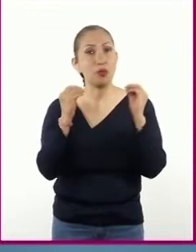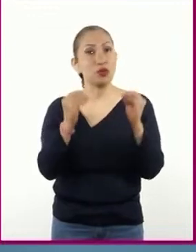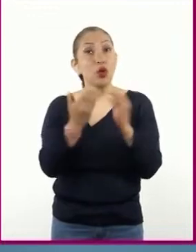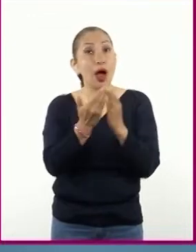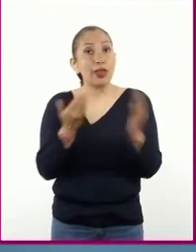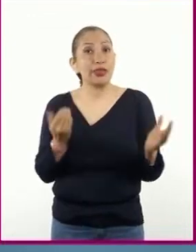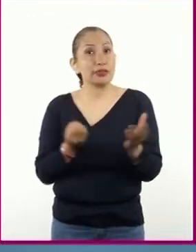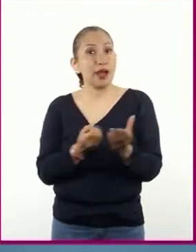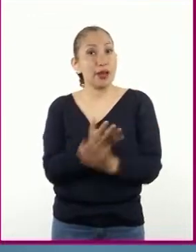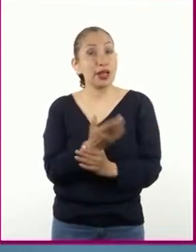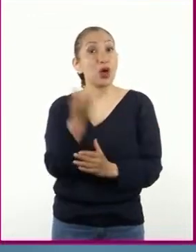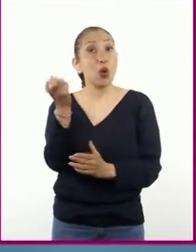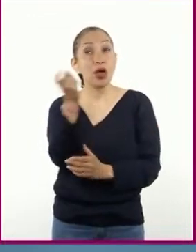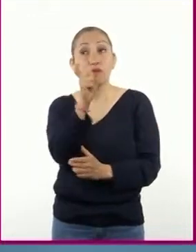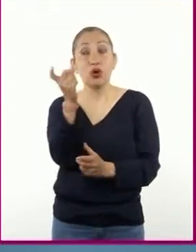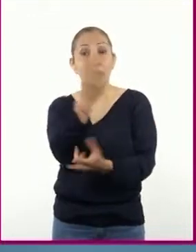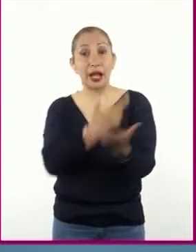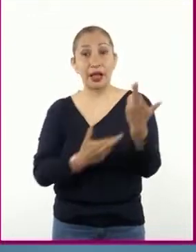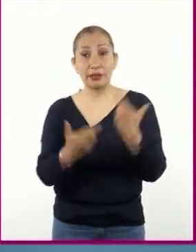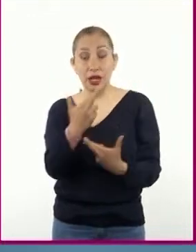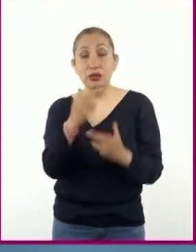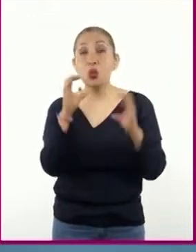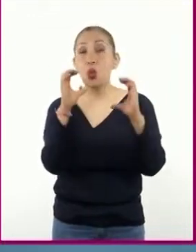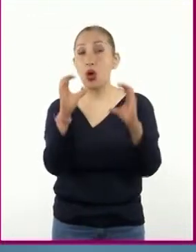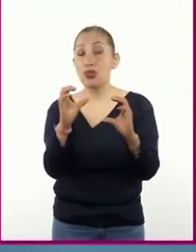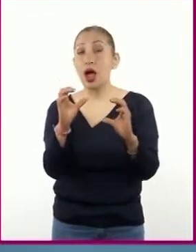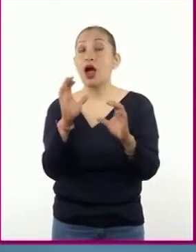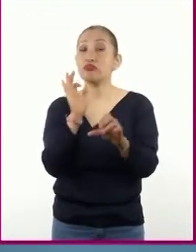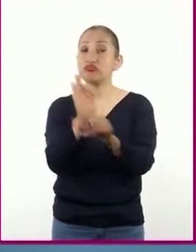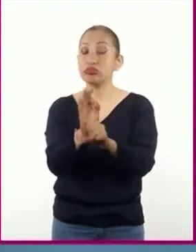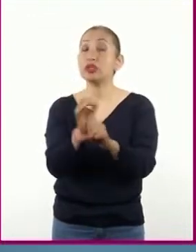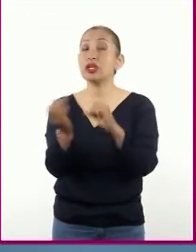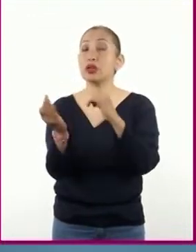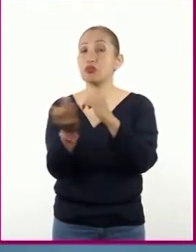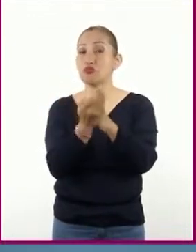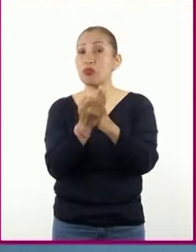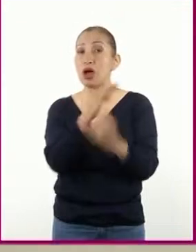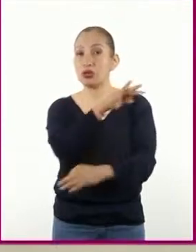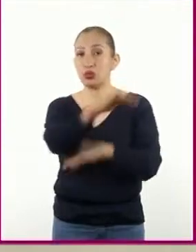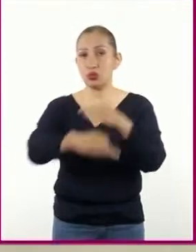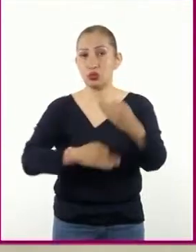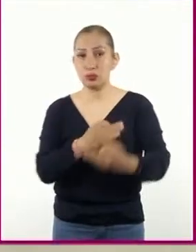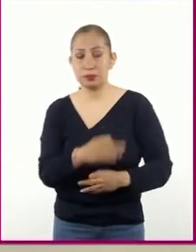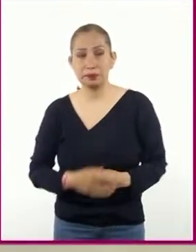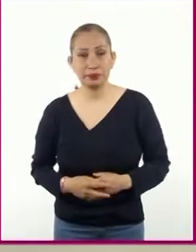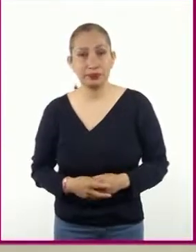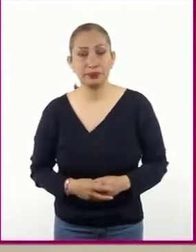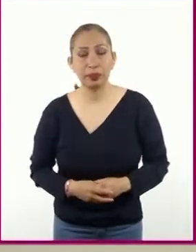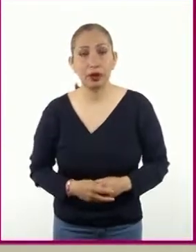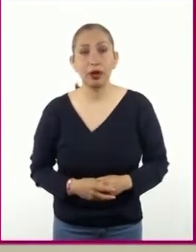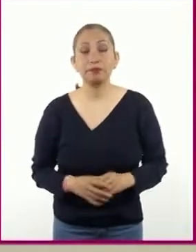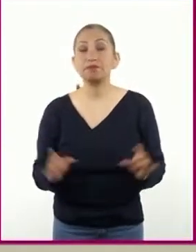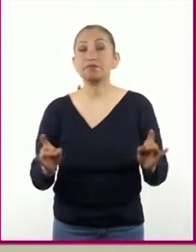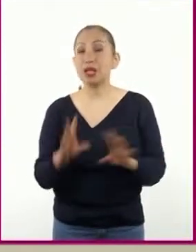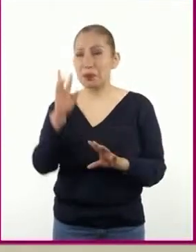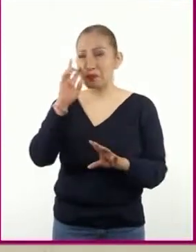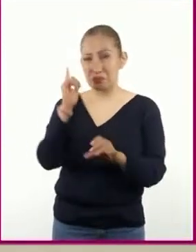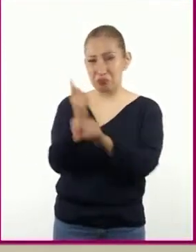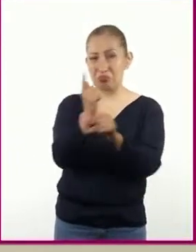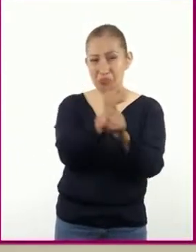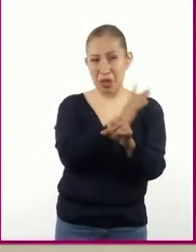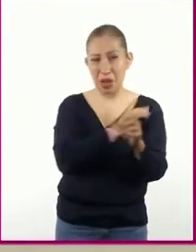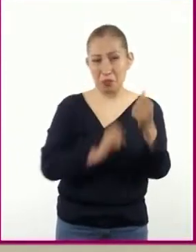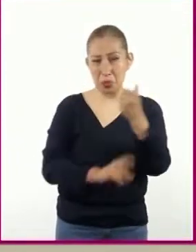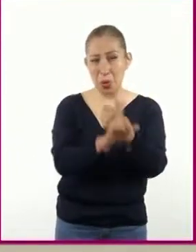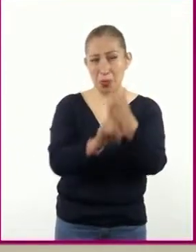antes de salir y al regresar. Cuídense y cuiden a las y los demás. Ante los conflictos que se han